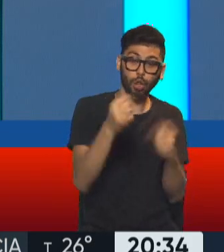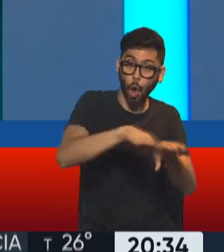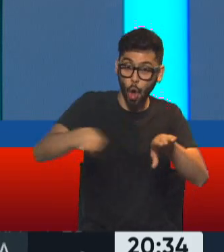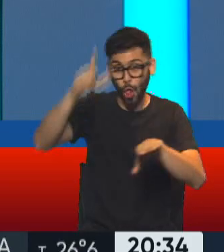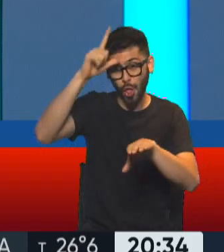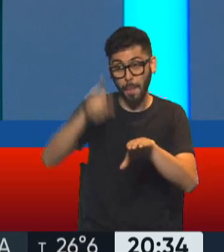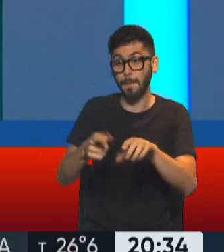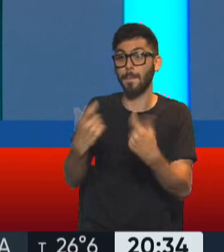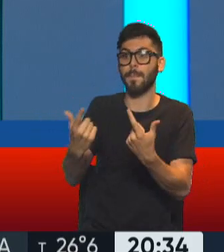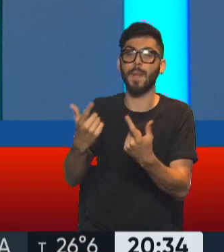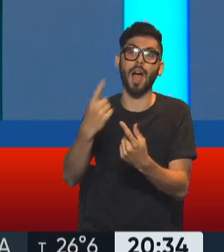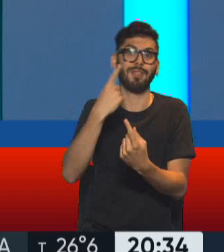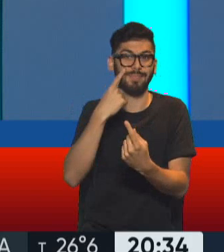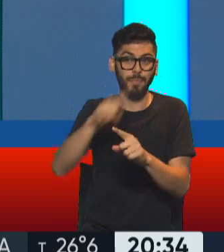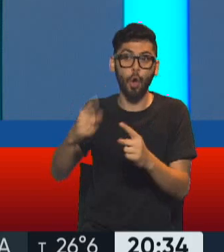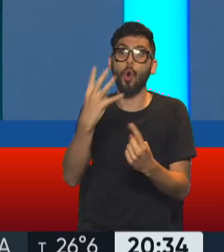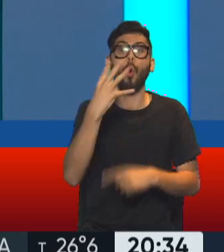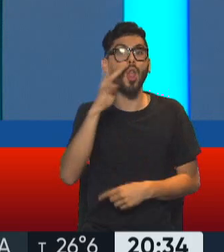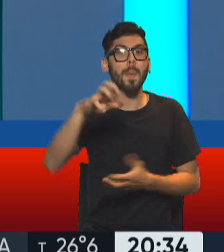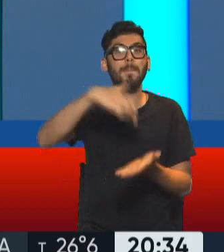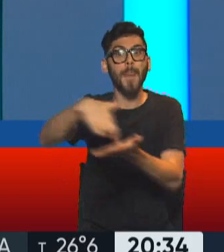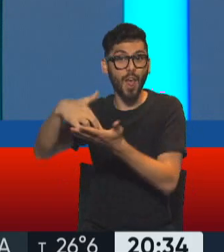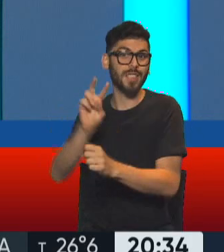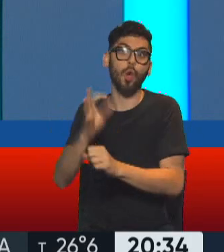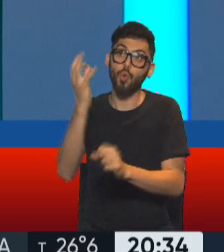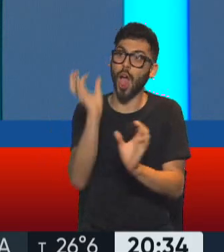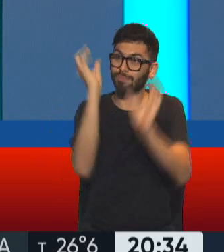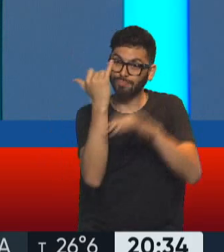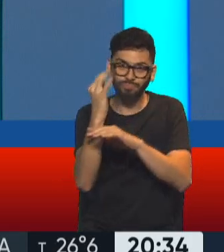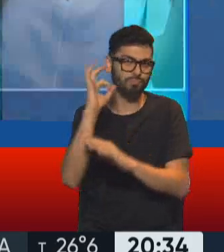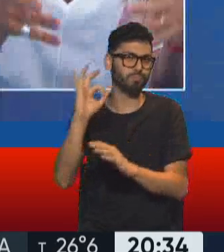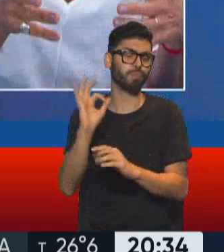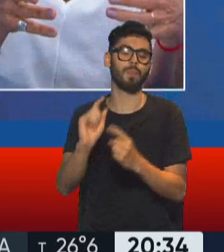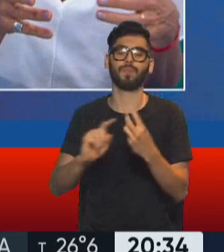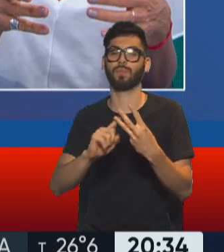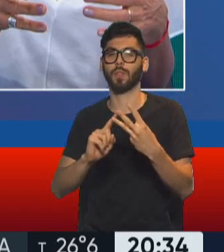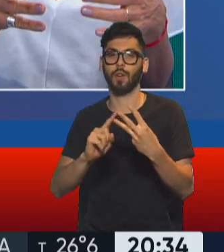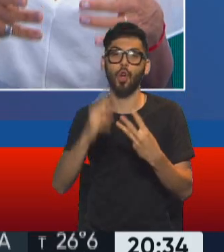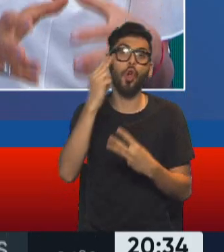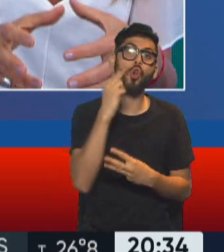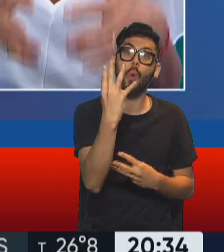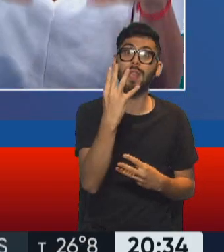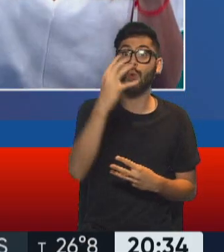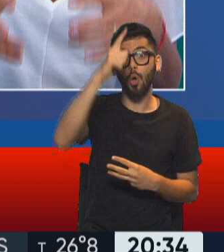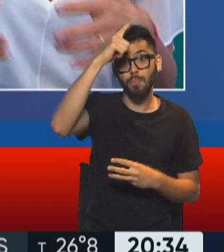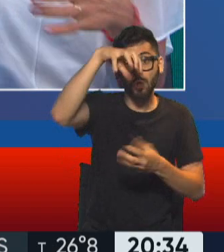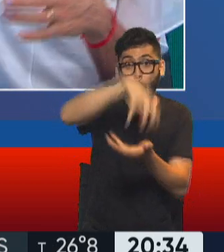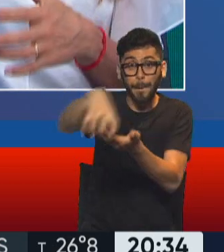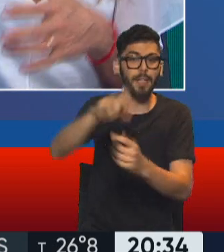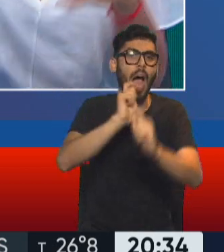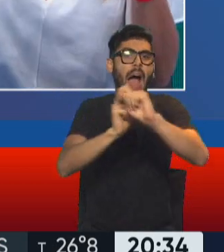conurbano bonaerense, 4.000 paradas de colectivos seguras con dispositivos de seguridad, el arreglo de 94 comisarías y además